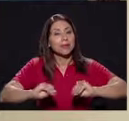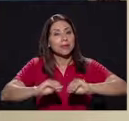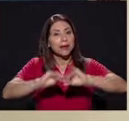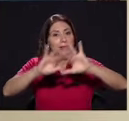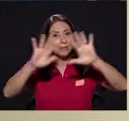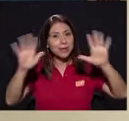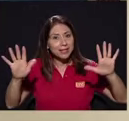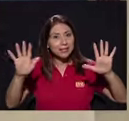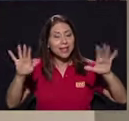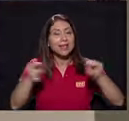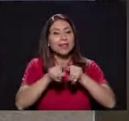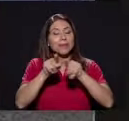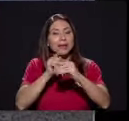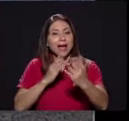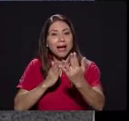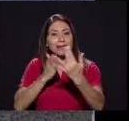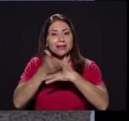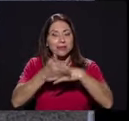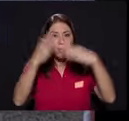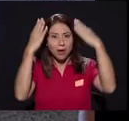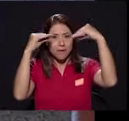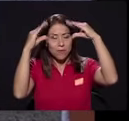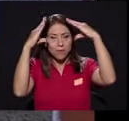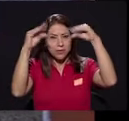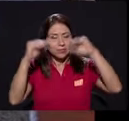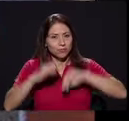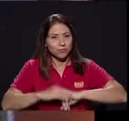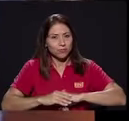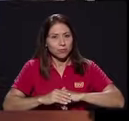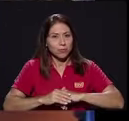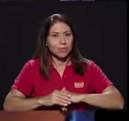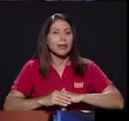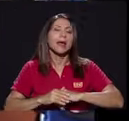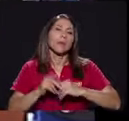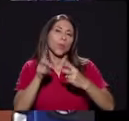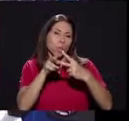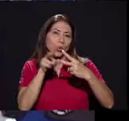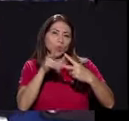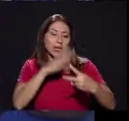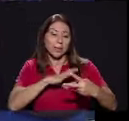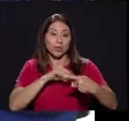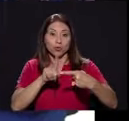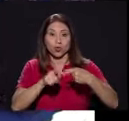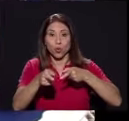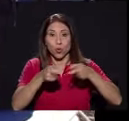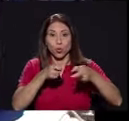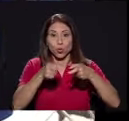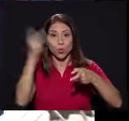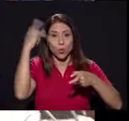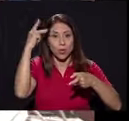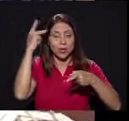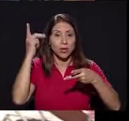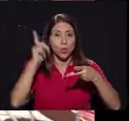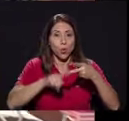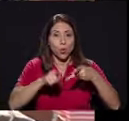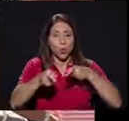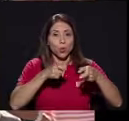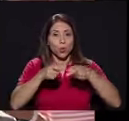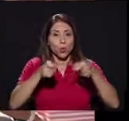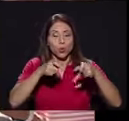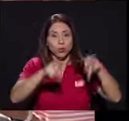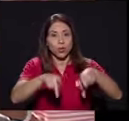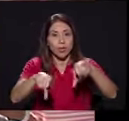de transparencia y de acceso a información, básicamente por 2 elementos: control político, control ciudadano,